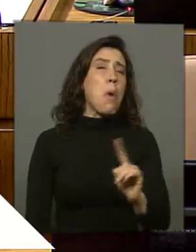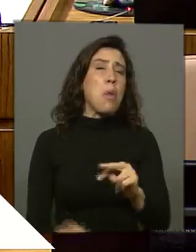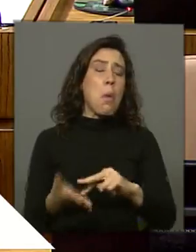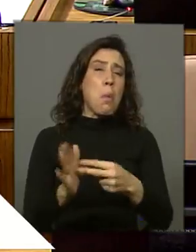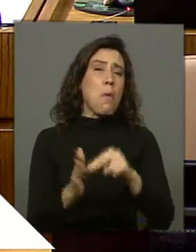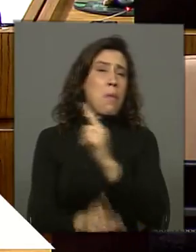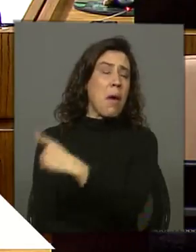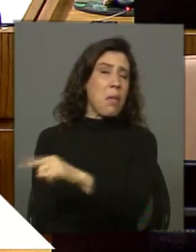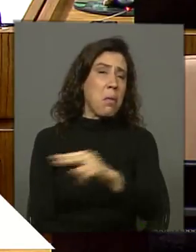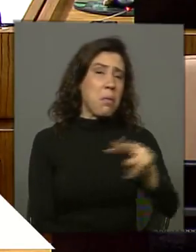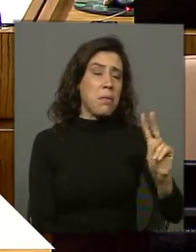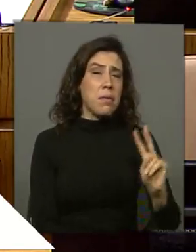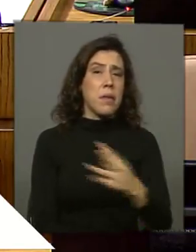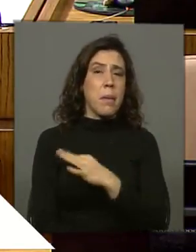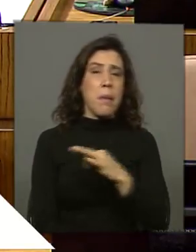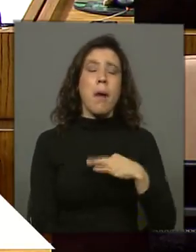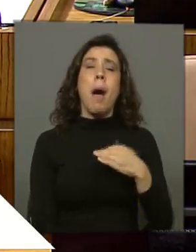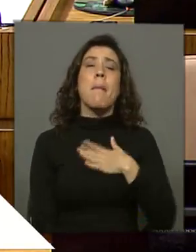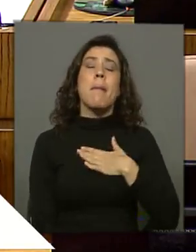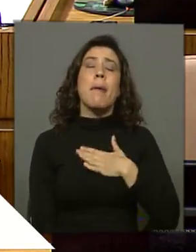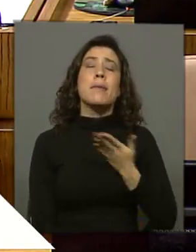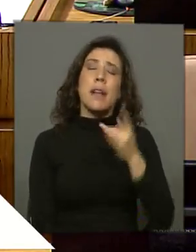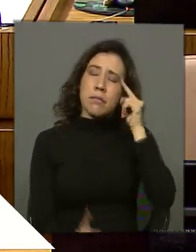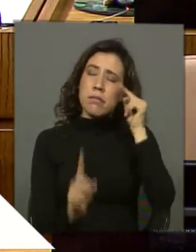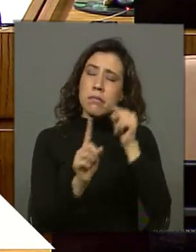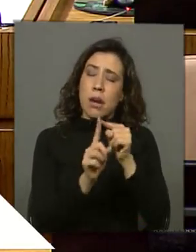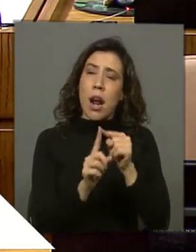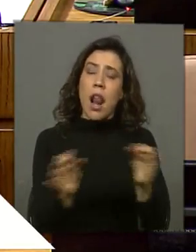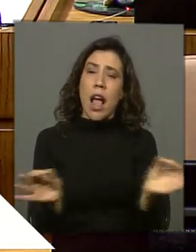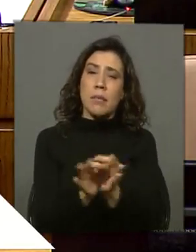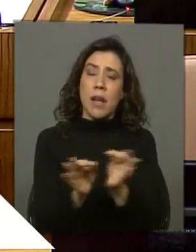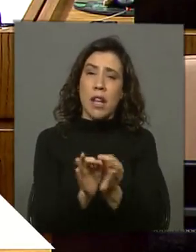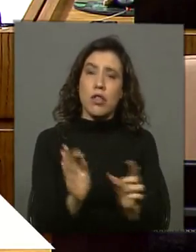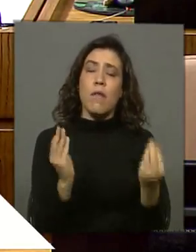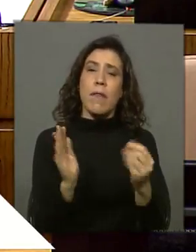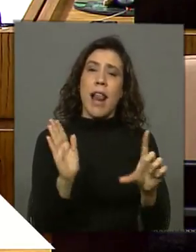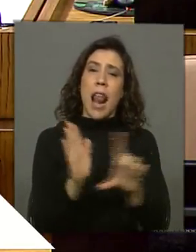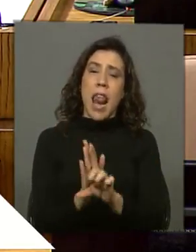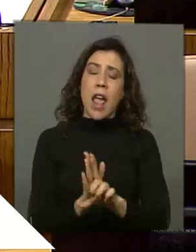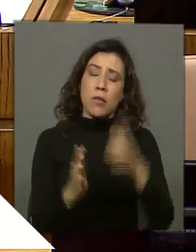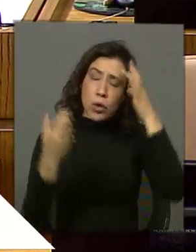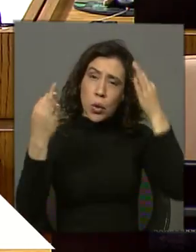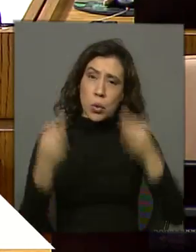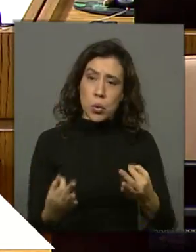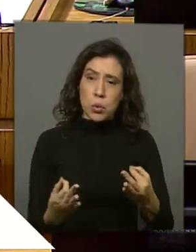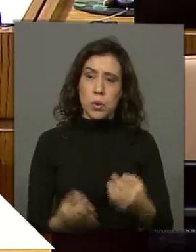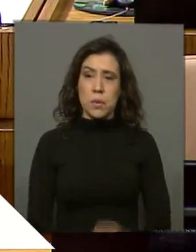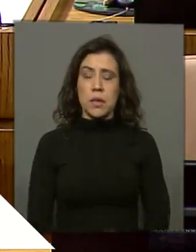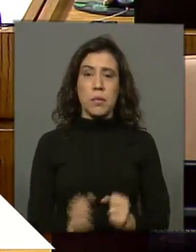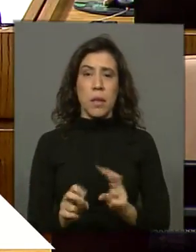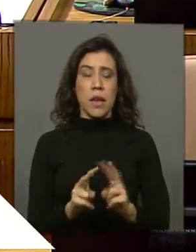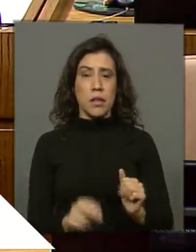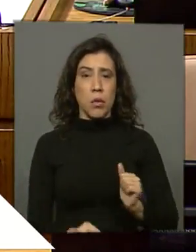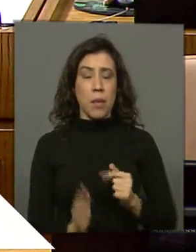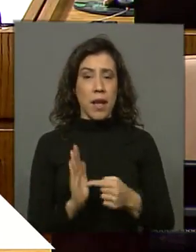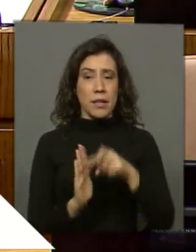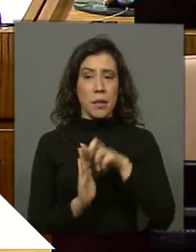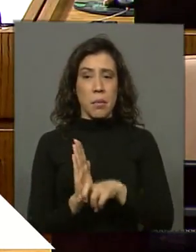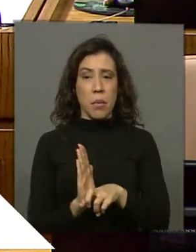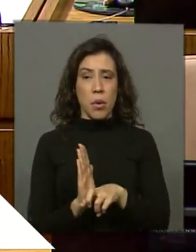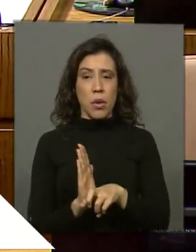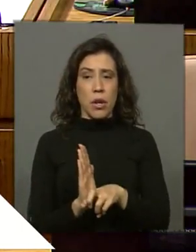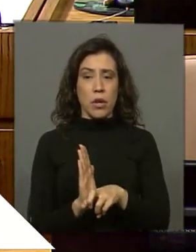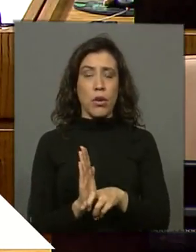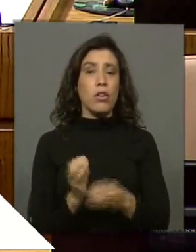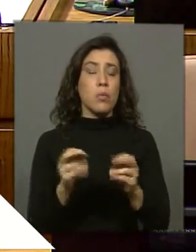con uno u otro ministro a mí me importan los argumentos que hagamos buenas leyes que sean sensatas y que sean sostenibles este es un proyecto que